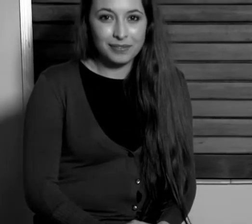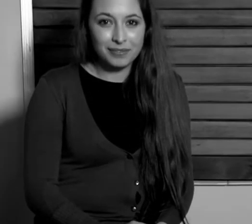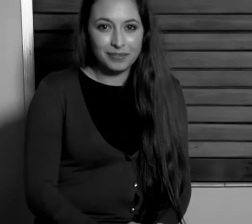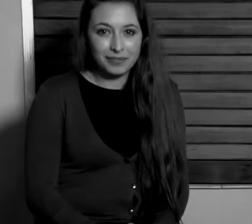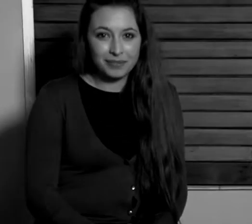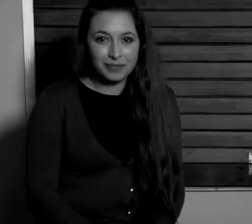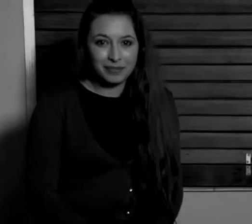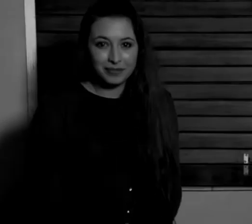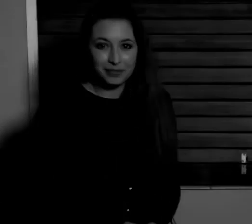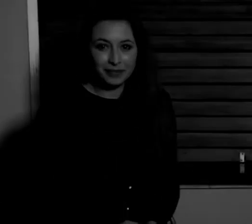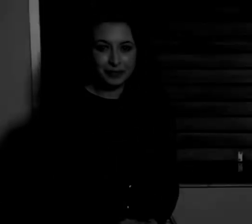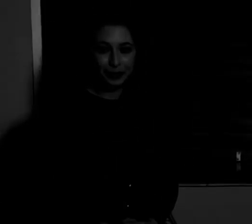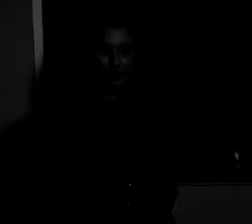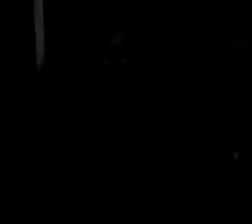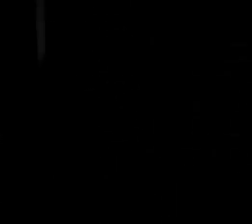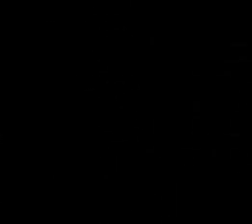A la gracia de Dios